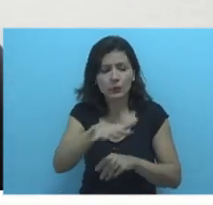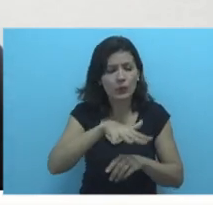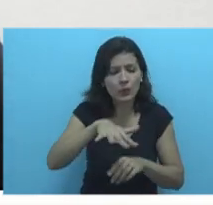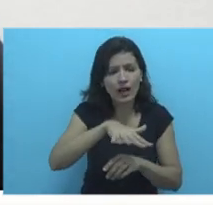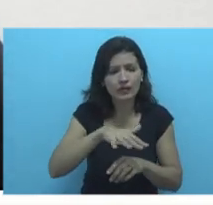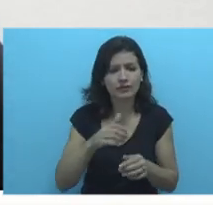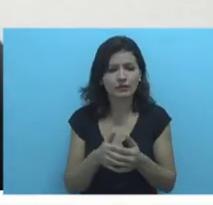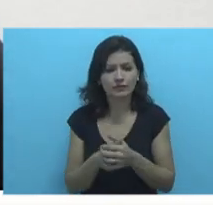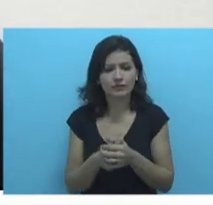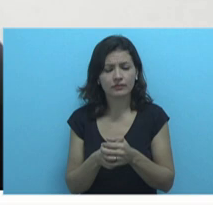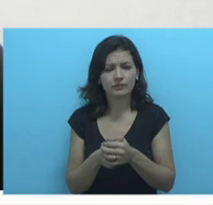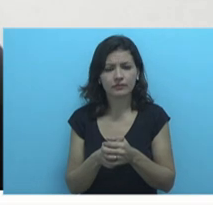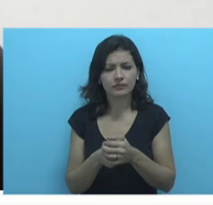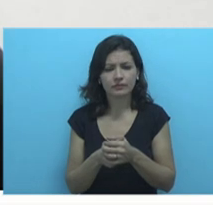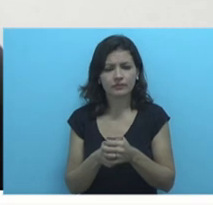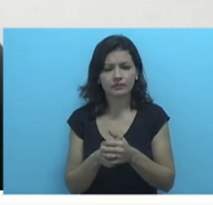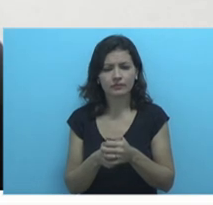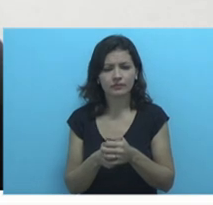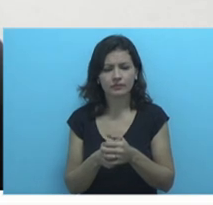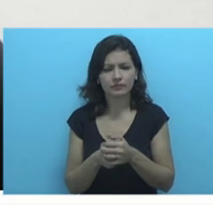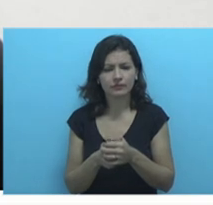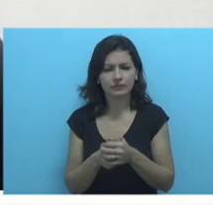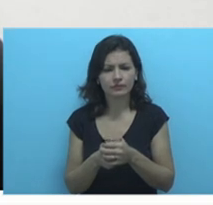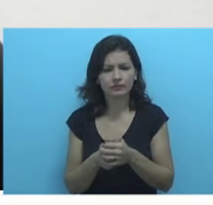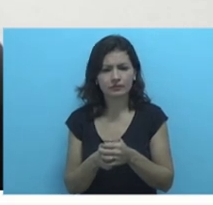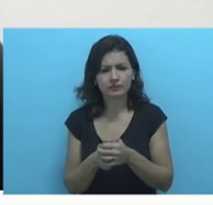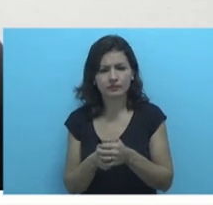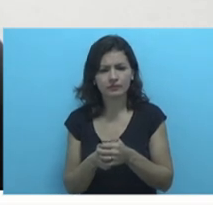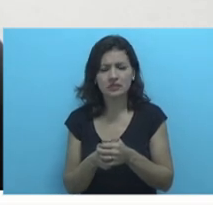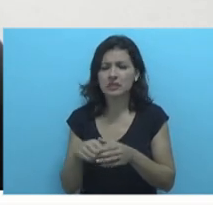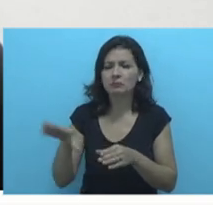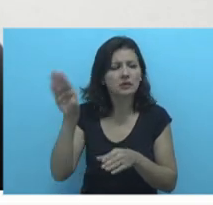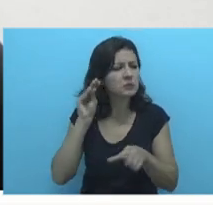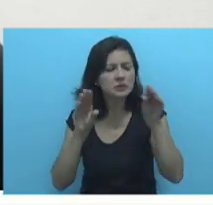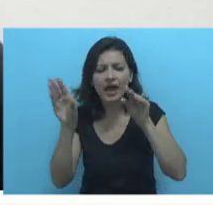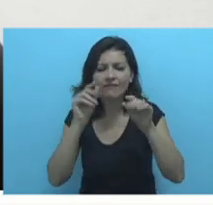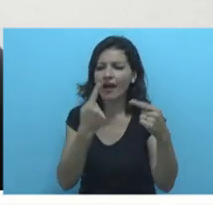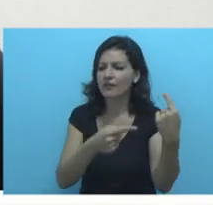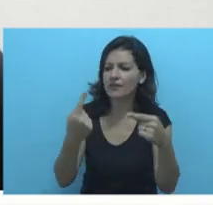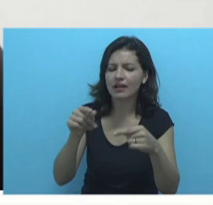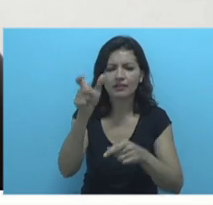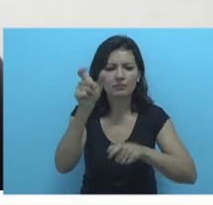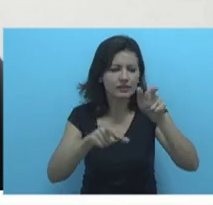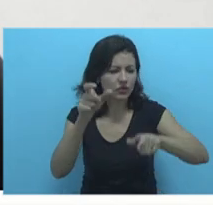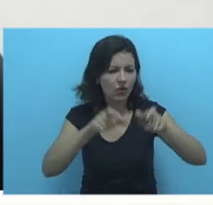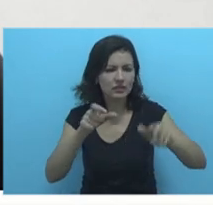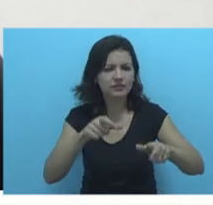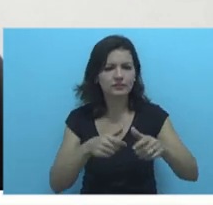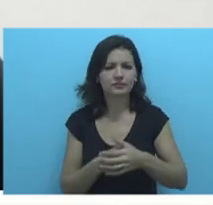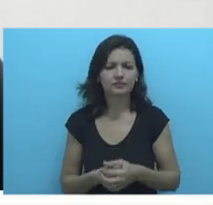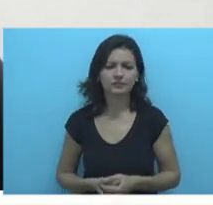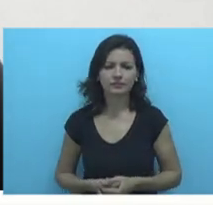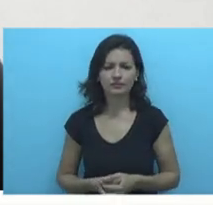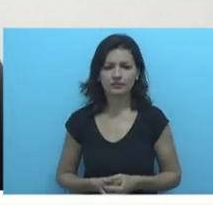asfaltaba gracias al aporte de la provincia, y se detenía a escuchar esas pequeñas historias de los vecinos que seguramente